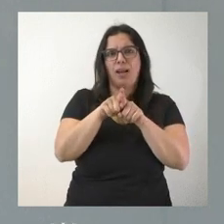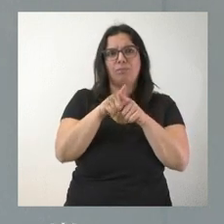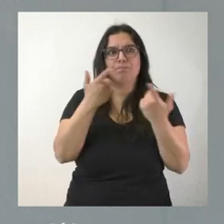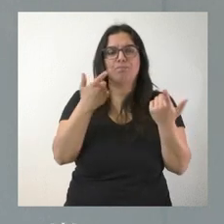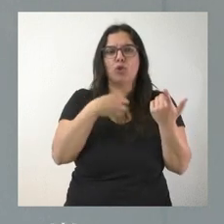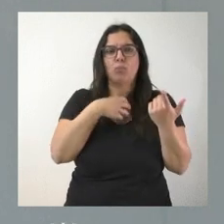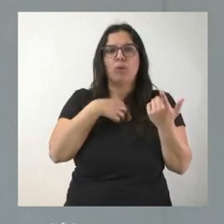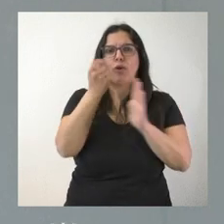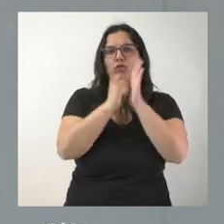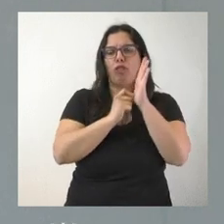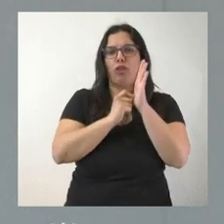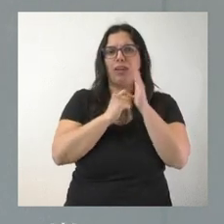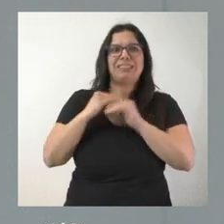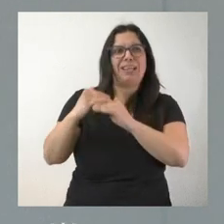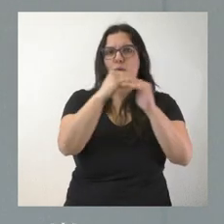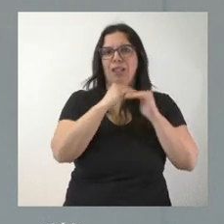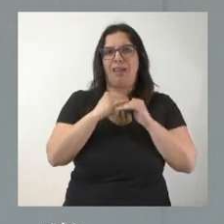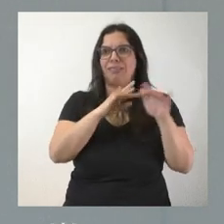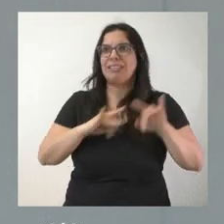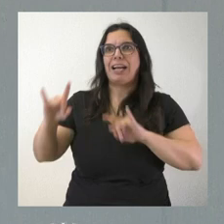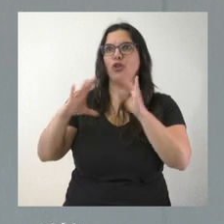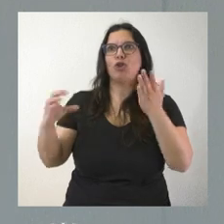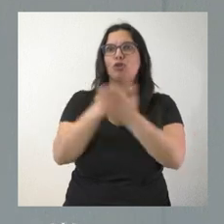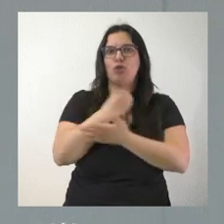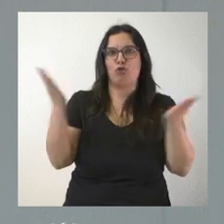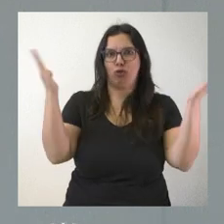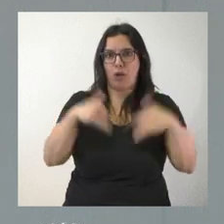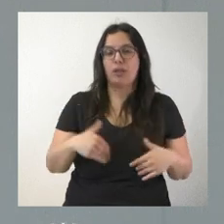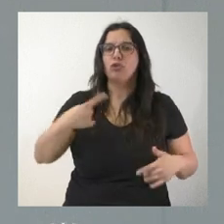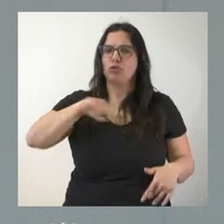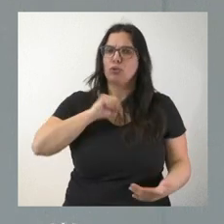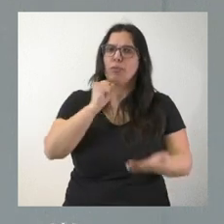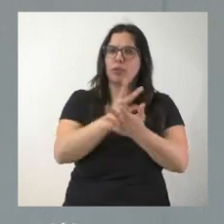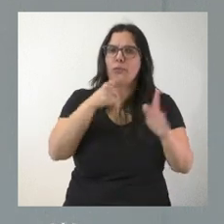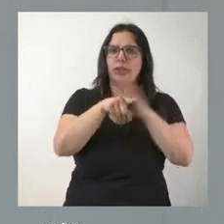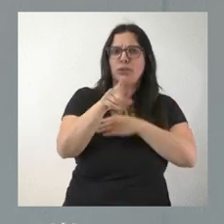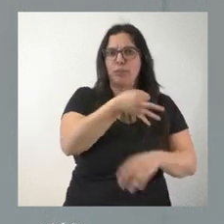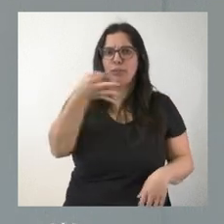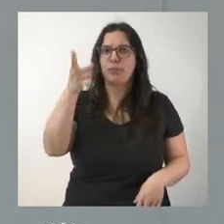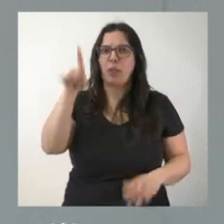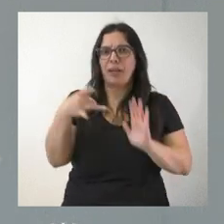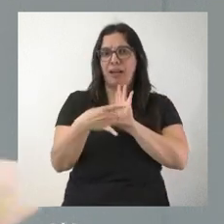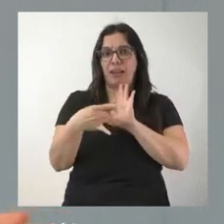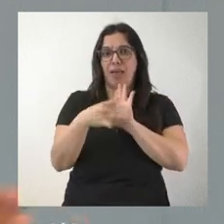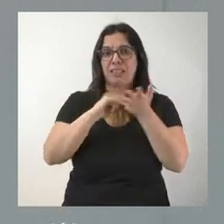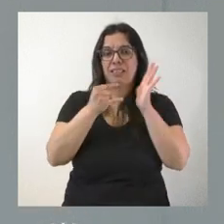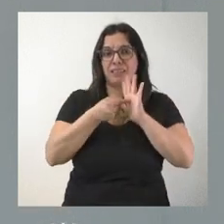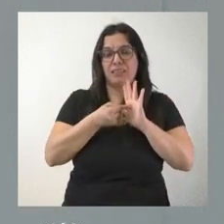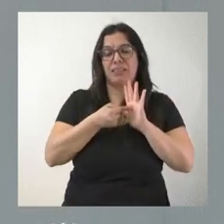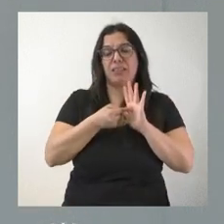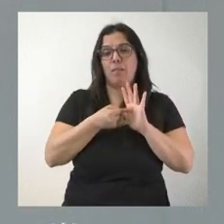pues las condiciones de igualdad en todo el territorio nacional nosotros apostamos por la eficacia y por la calidad del sistema